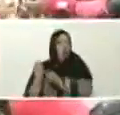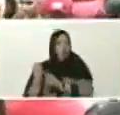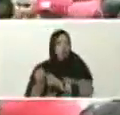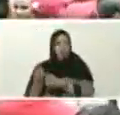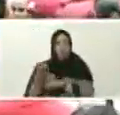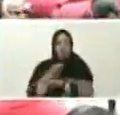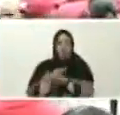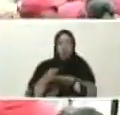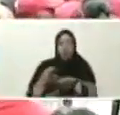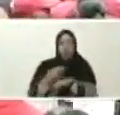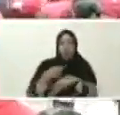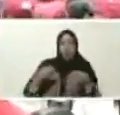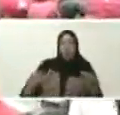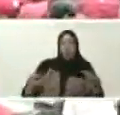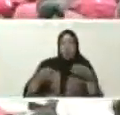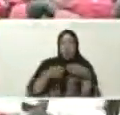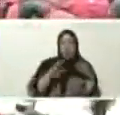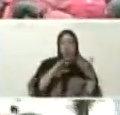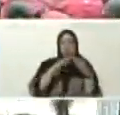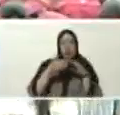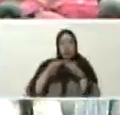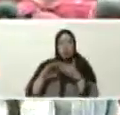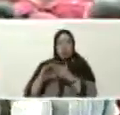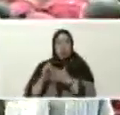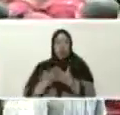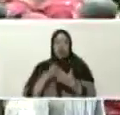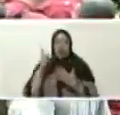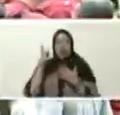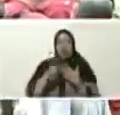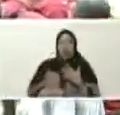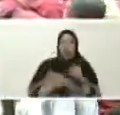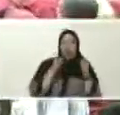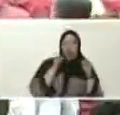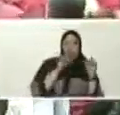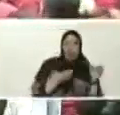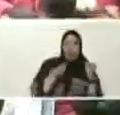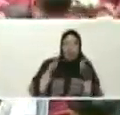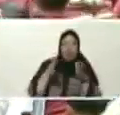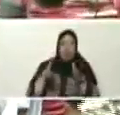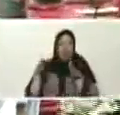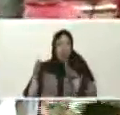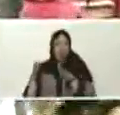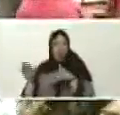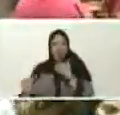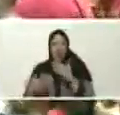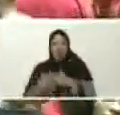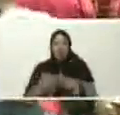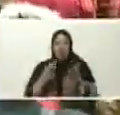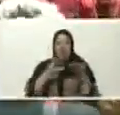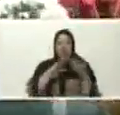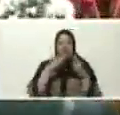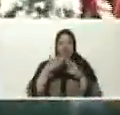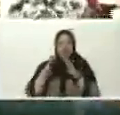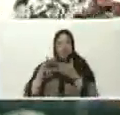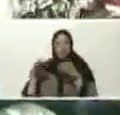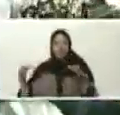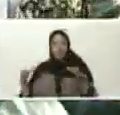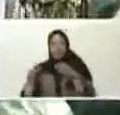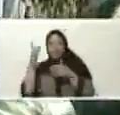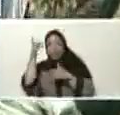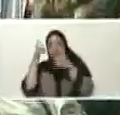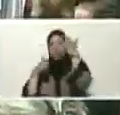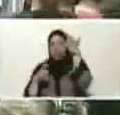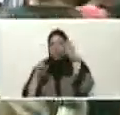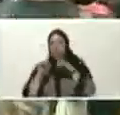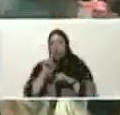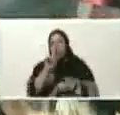de dirección colectiva, de planificación hasta la calle, hasta la comunidad y hasta la UVC para cumplir con